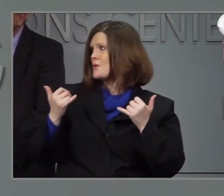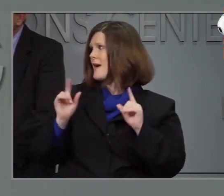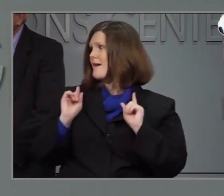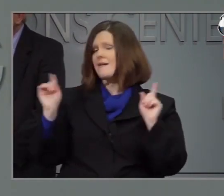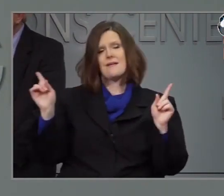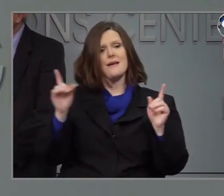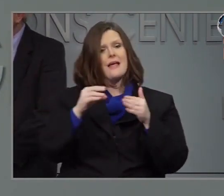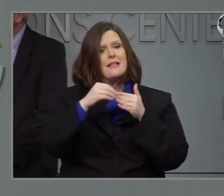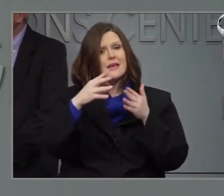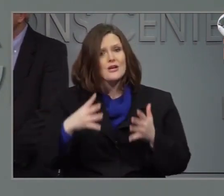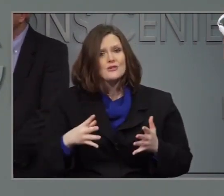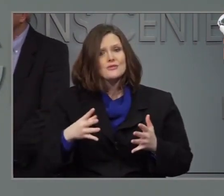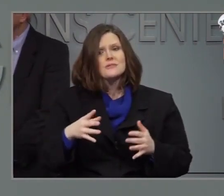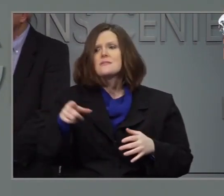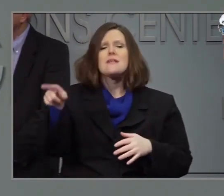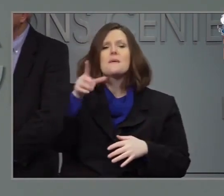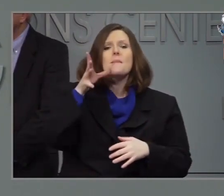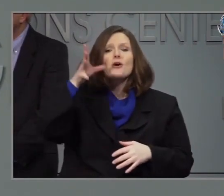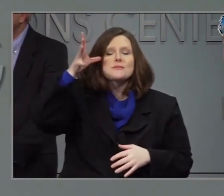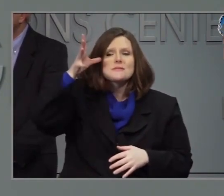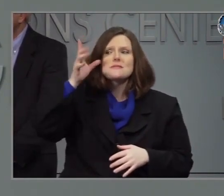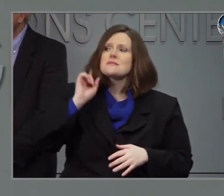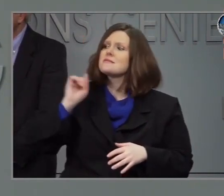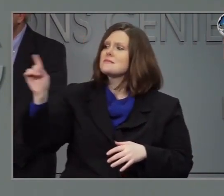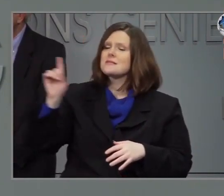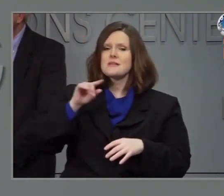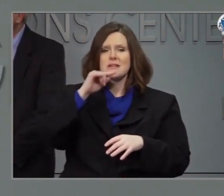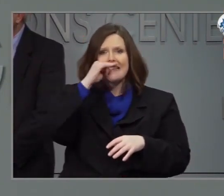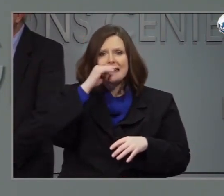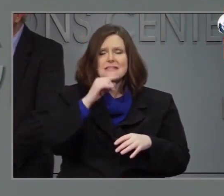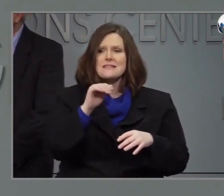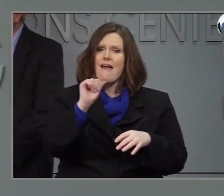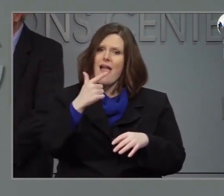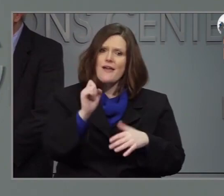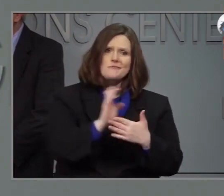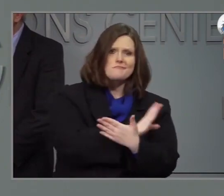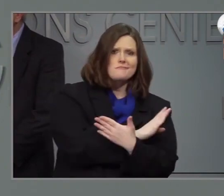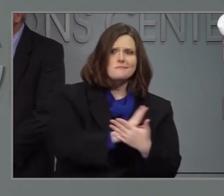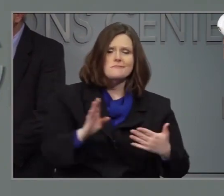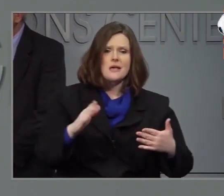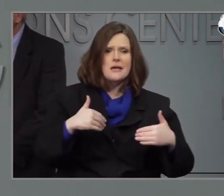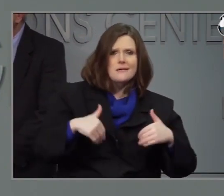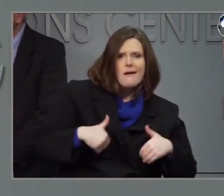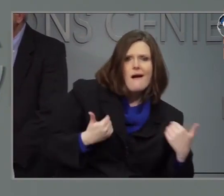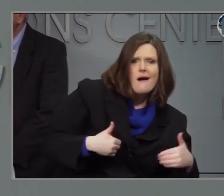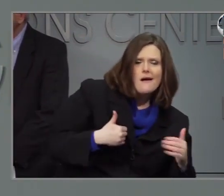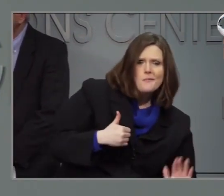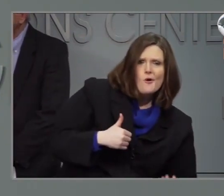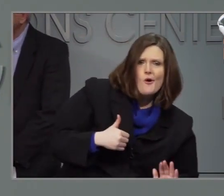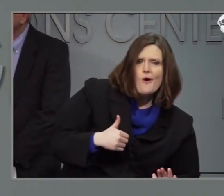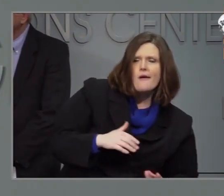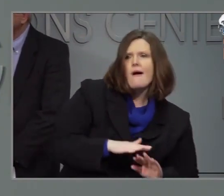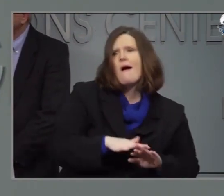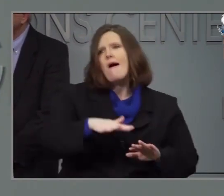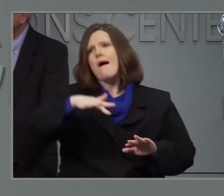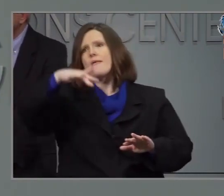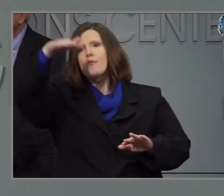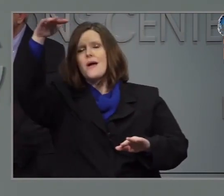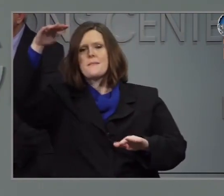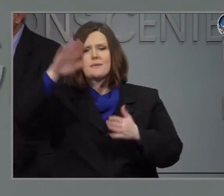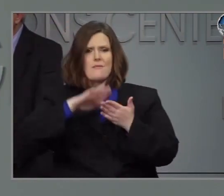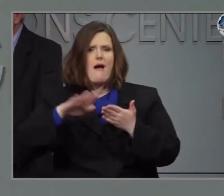estatales pero también son padres padres de niños desde edades muy pequeñitos